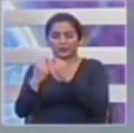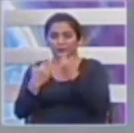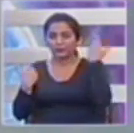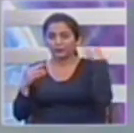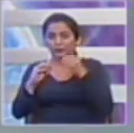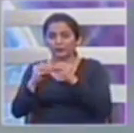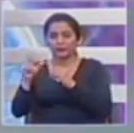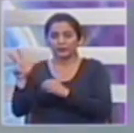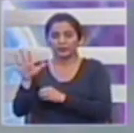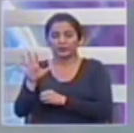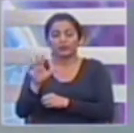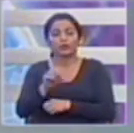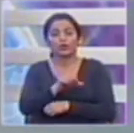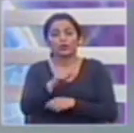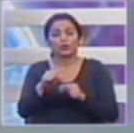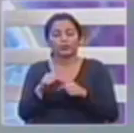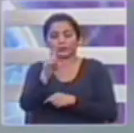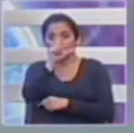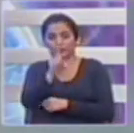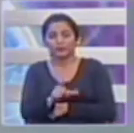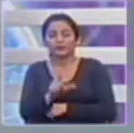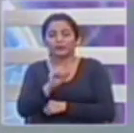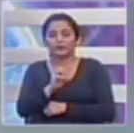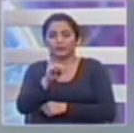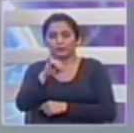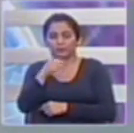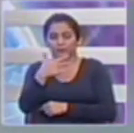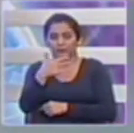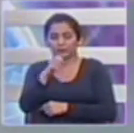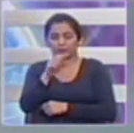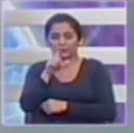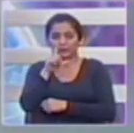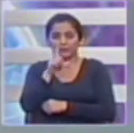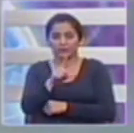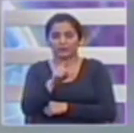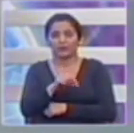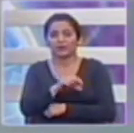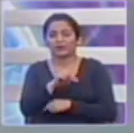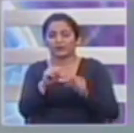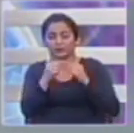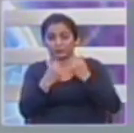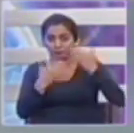Cristiano Madera de Guerrero, recorrieron varias zonas para presentar sus propuestas de campaña.